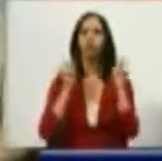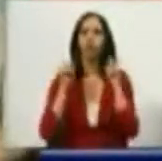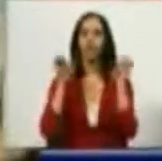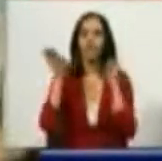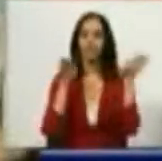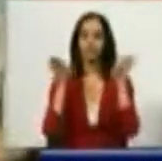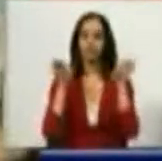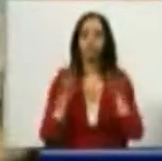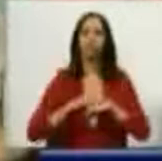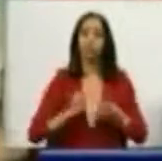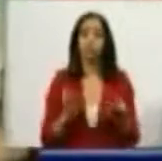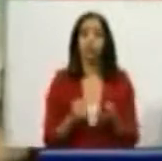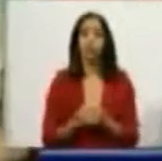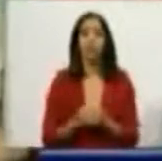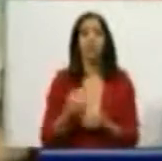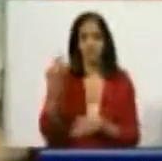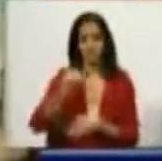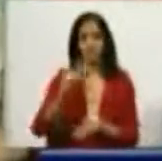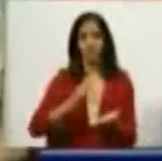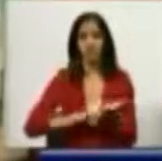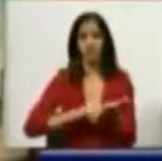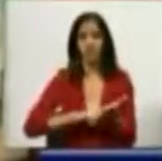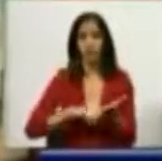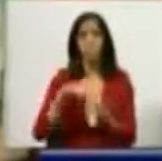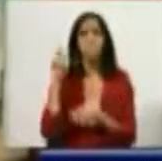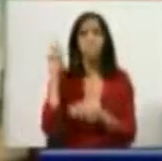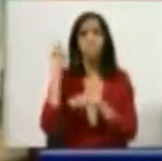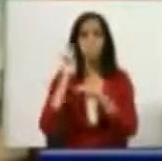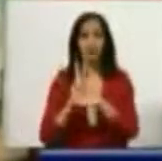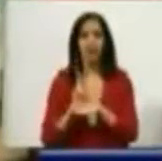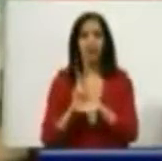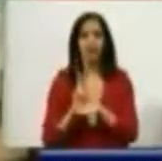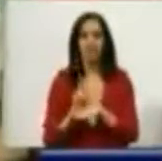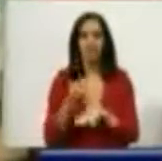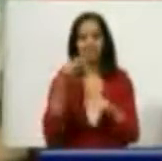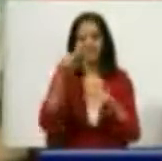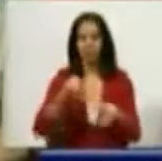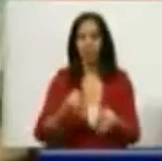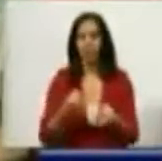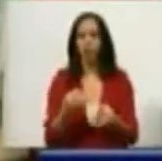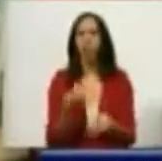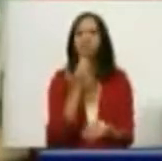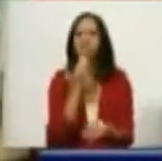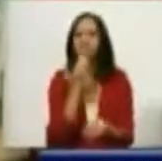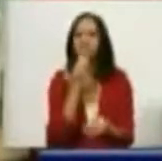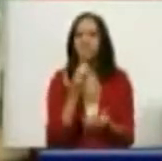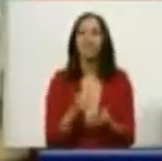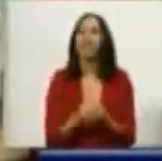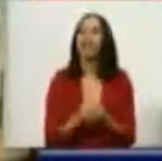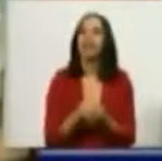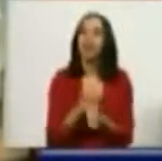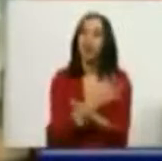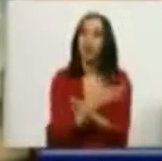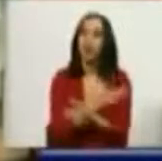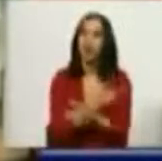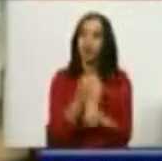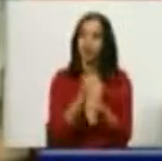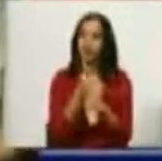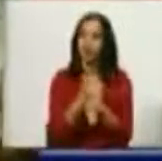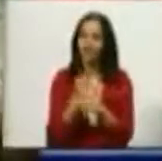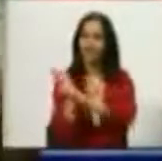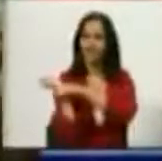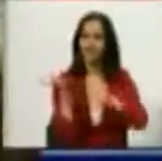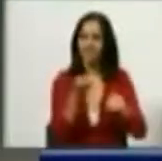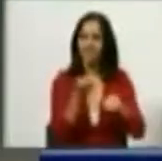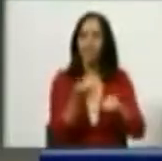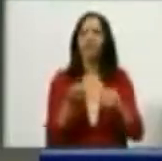en verdad Vargas yo estoy seguro que dentro de pronto la serie del Caribe se va a celebrar en el estado en el estadio de